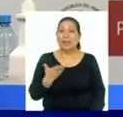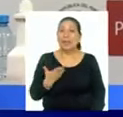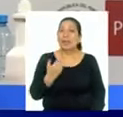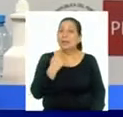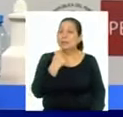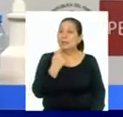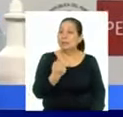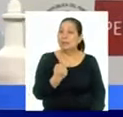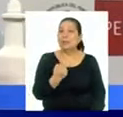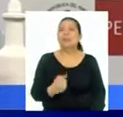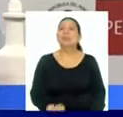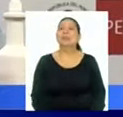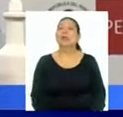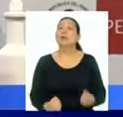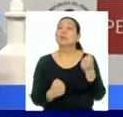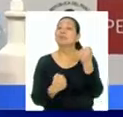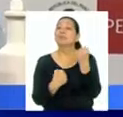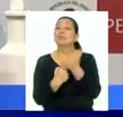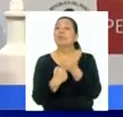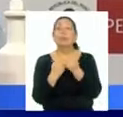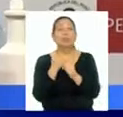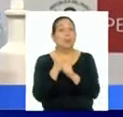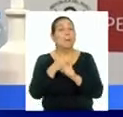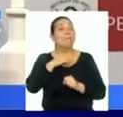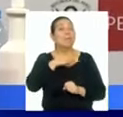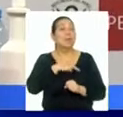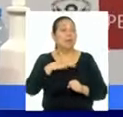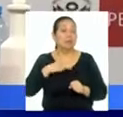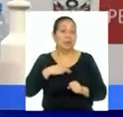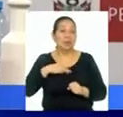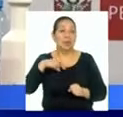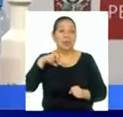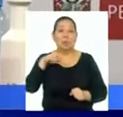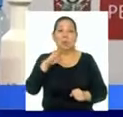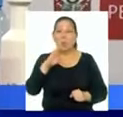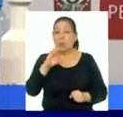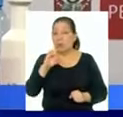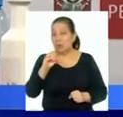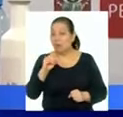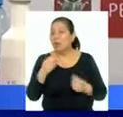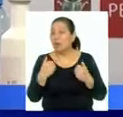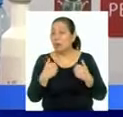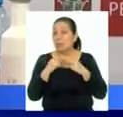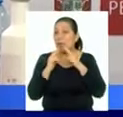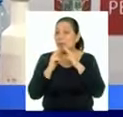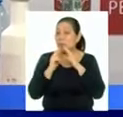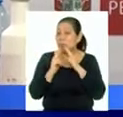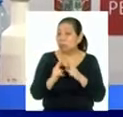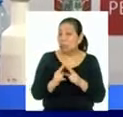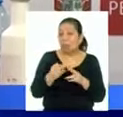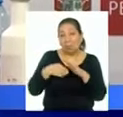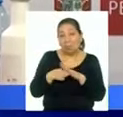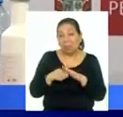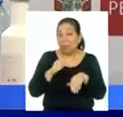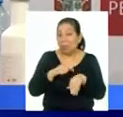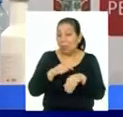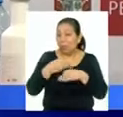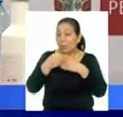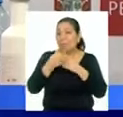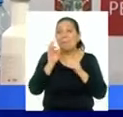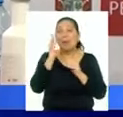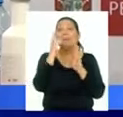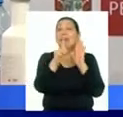está apoyando el trabajo del Ministerio Público. Debemos tener resultados, pues, dentro de los plazos que establece la